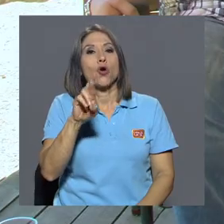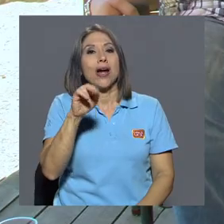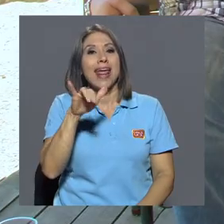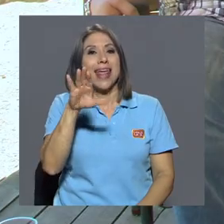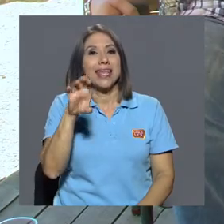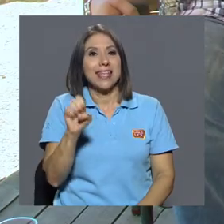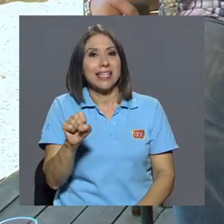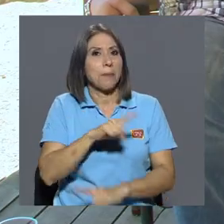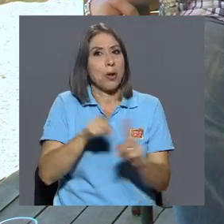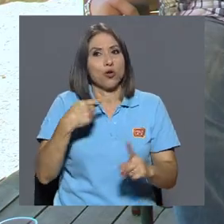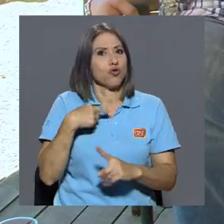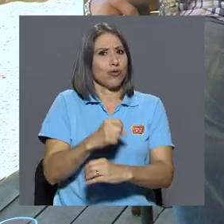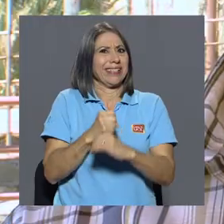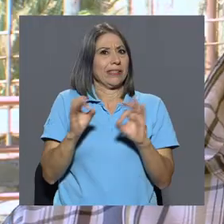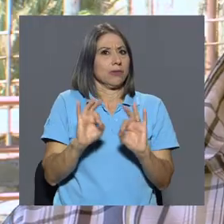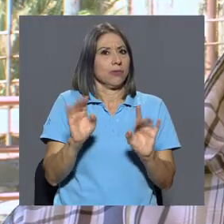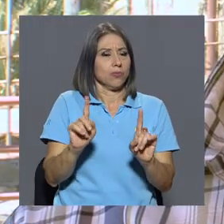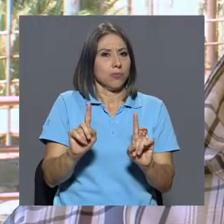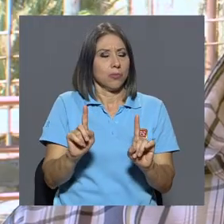Edwin Alfaro